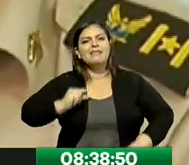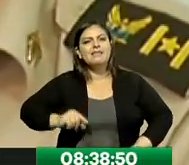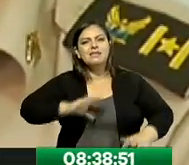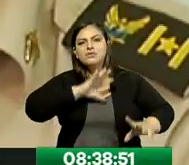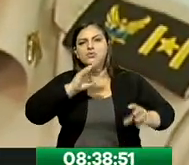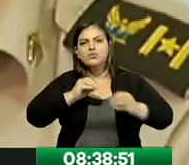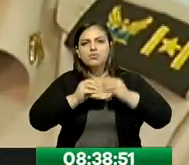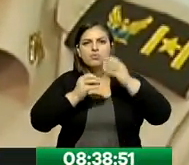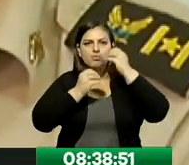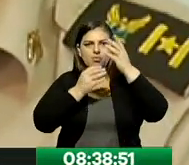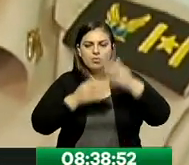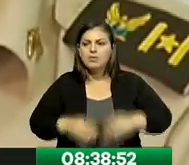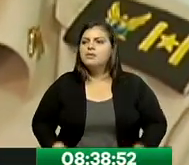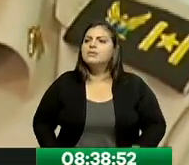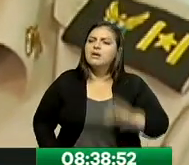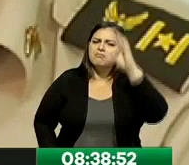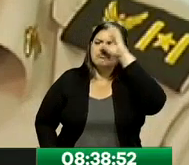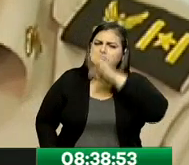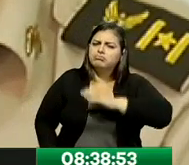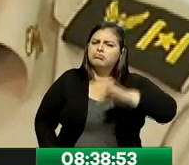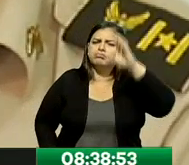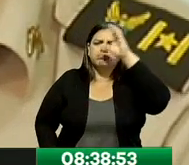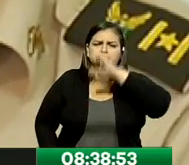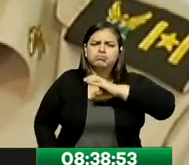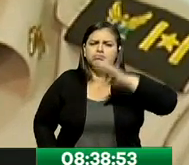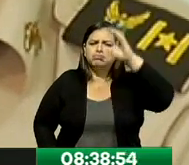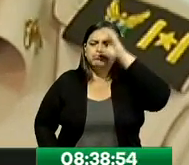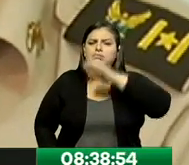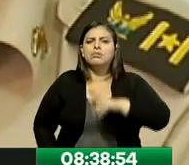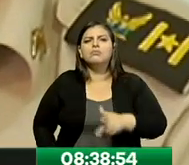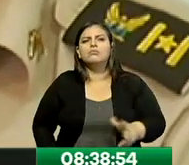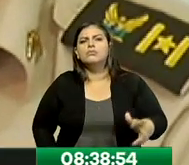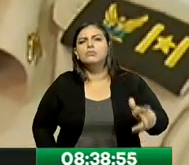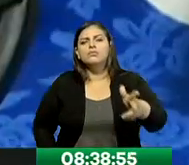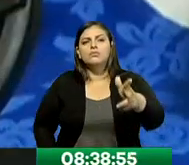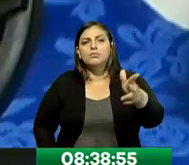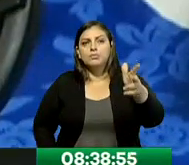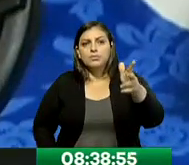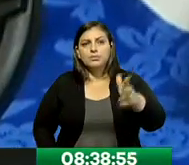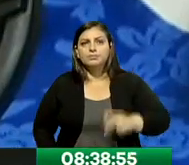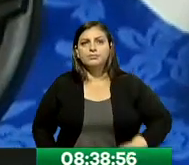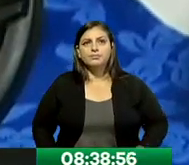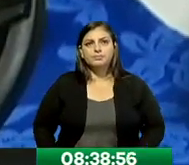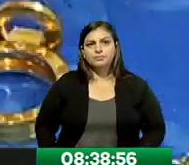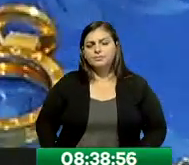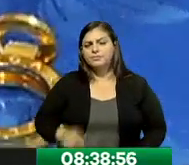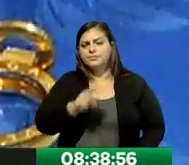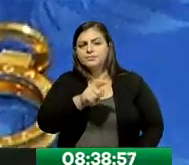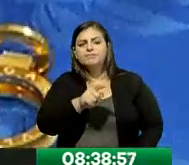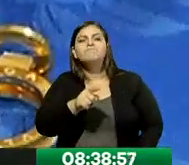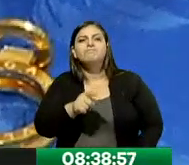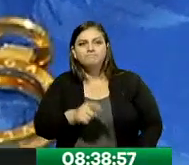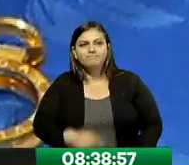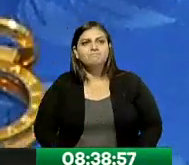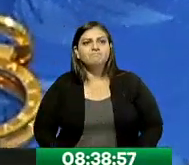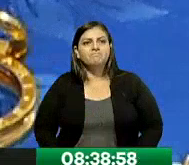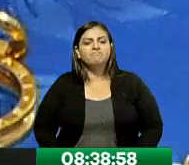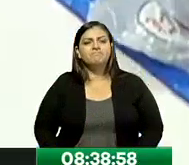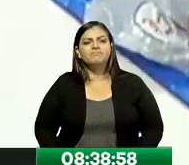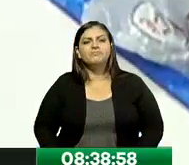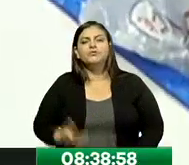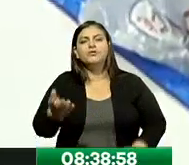cartuchos 9 milímetros, dos computadoras portátiles, dos tablets, dos terminales móviles, parlantes, relojes de diferentes